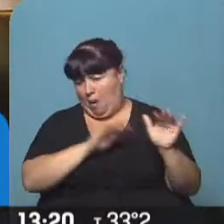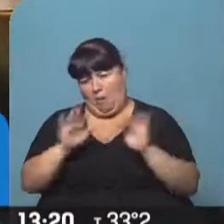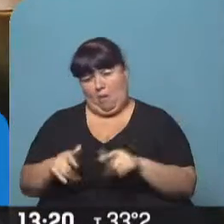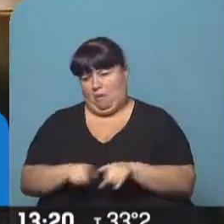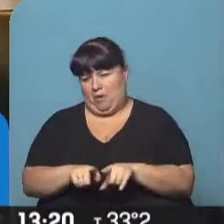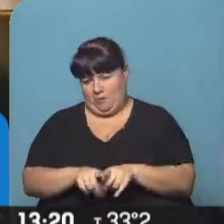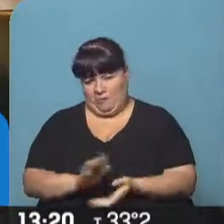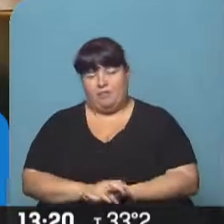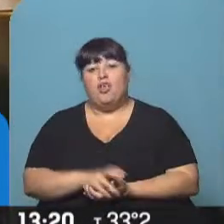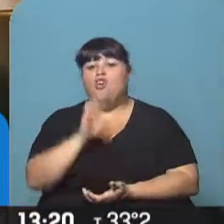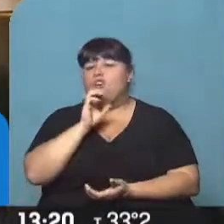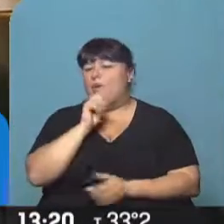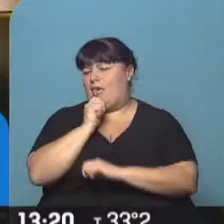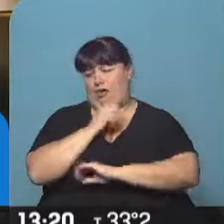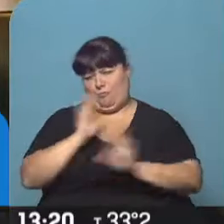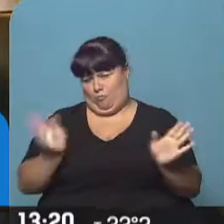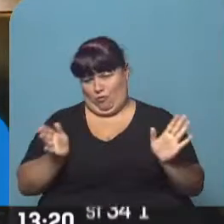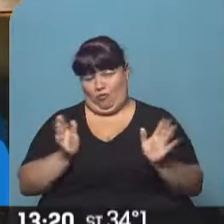mismo. Una comedia brillante,